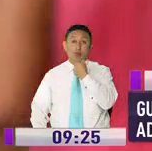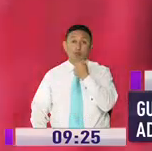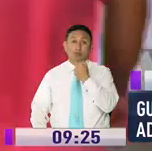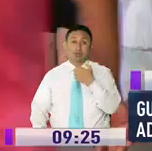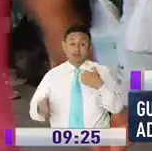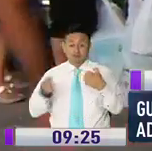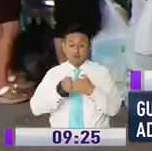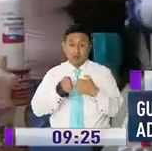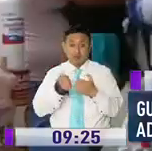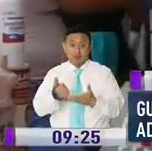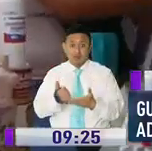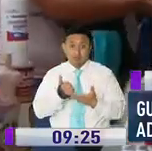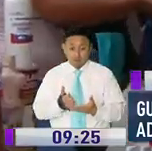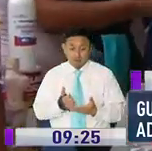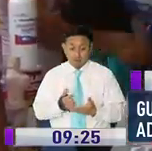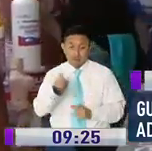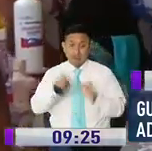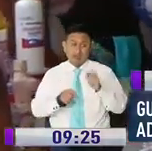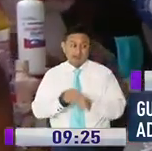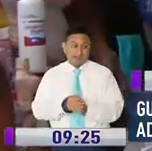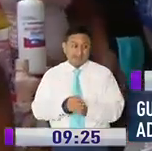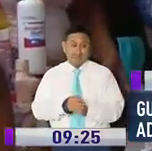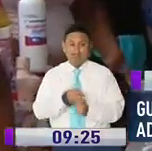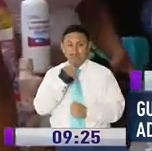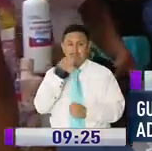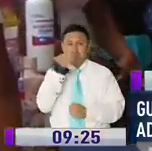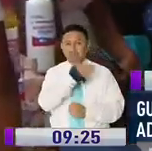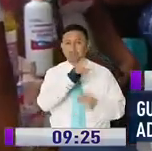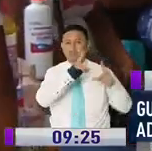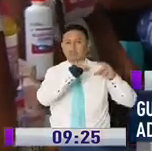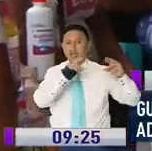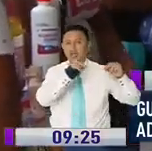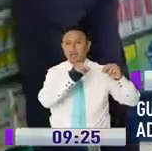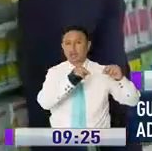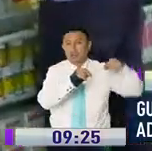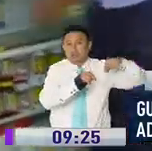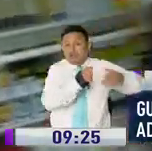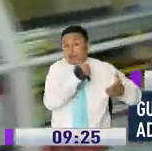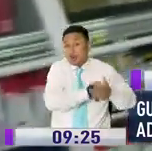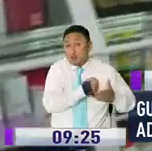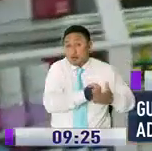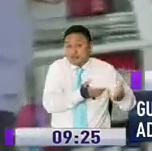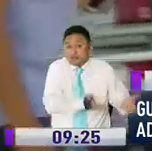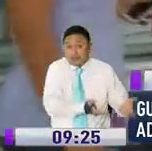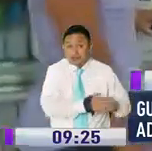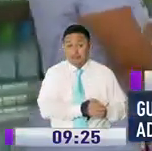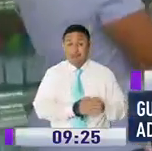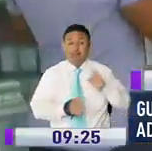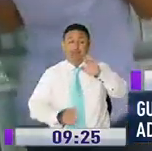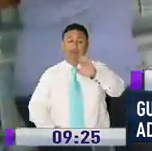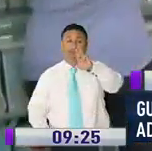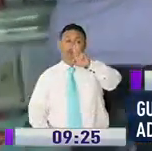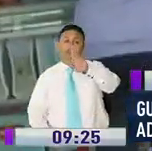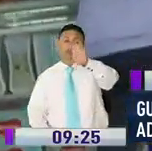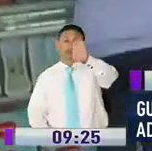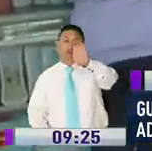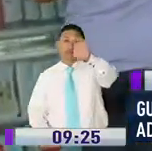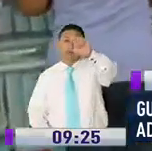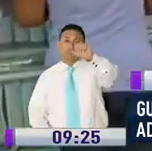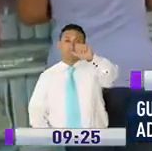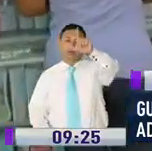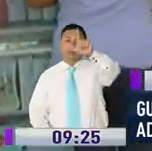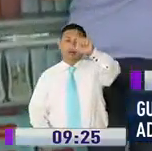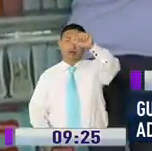insumos sanitarios, hubo quienes optaron por recurrir a productos naturales en busca de enfrentar la pandemia